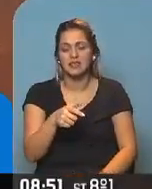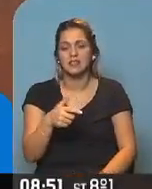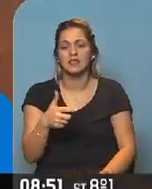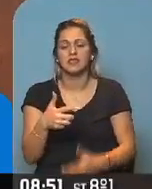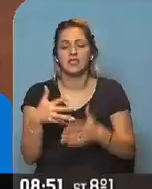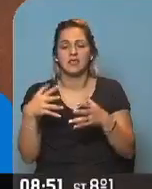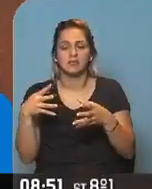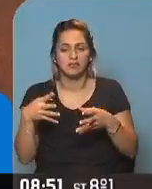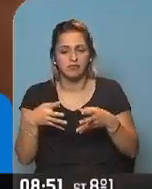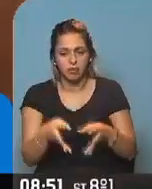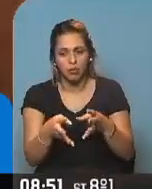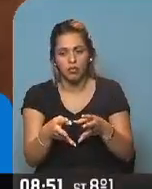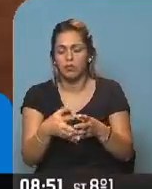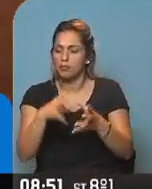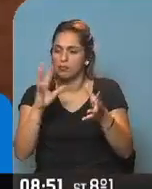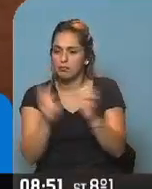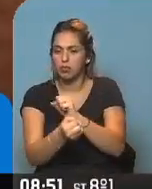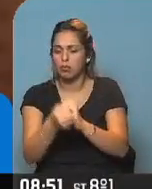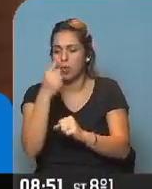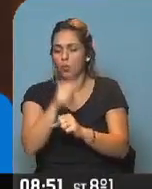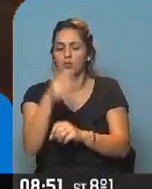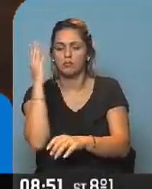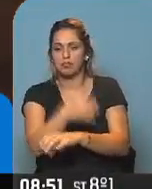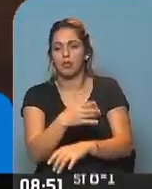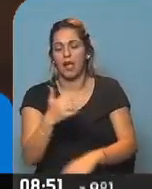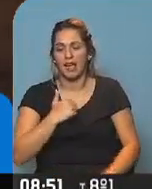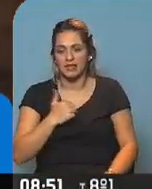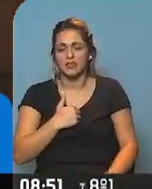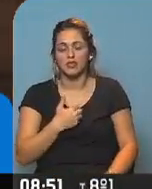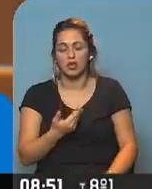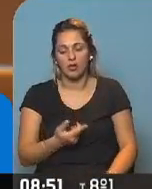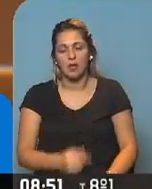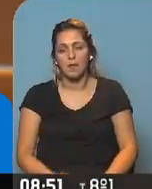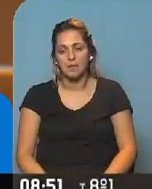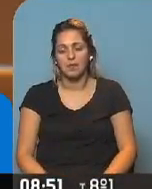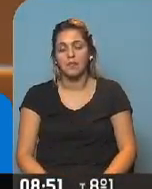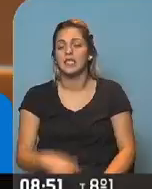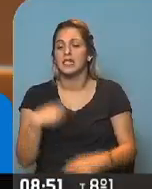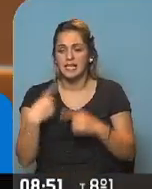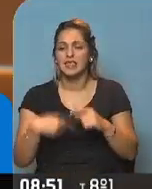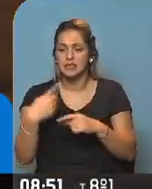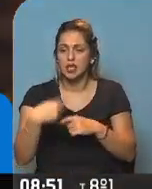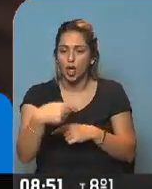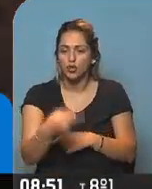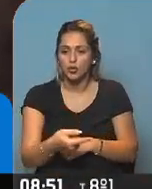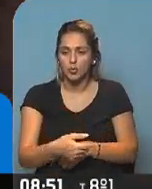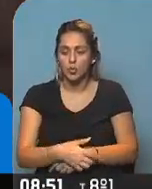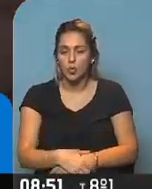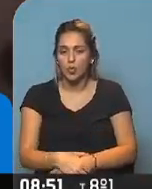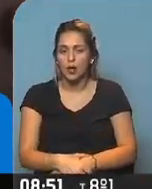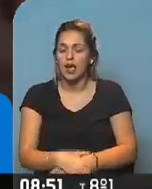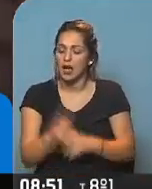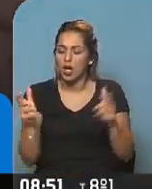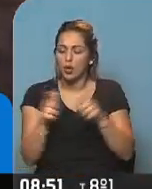la batalla de sipe sipe destroza al último ejército que quedaba y se sigue adelante con la reunión